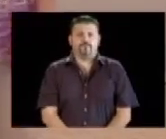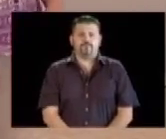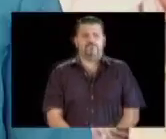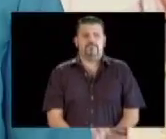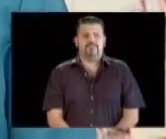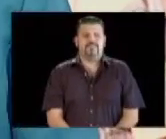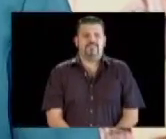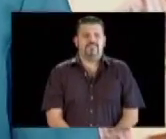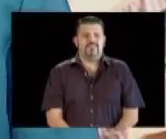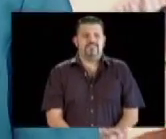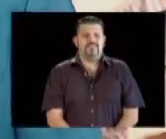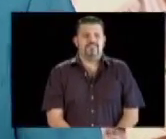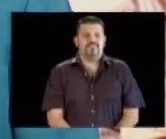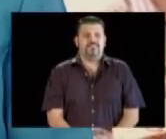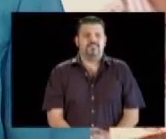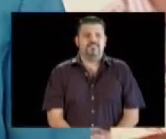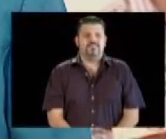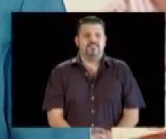2.